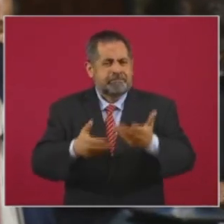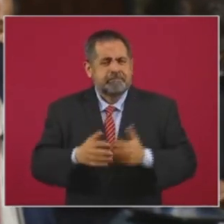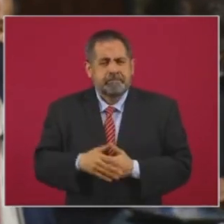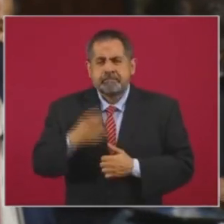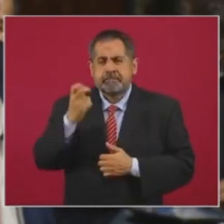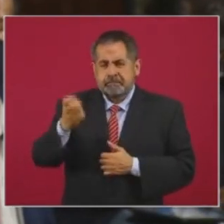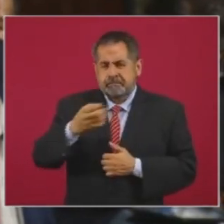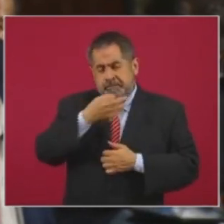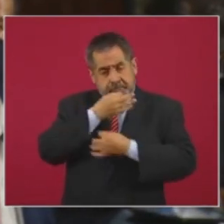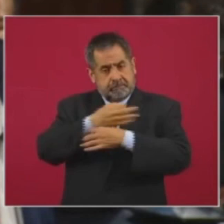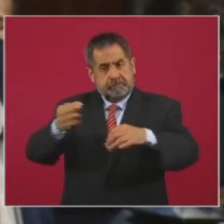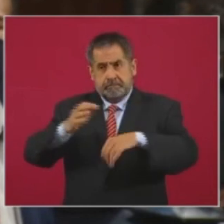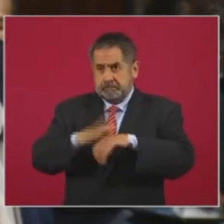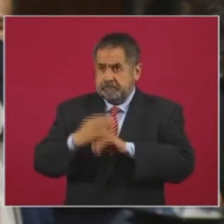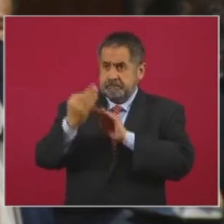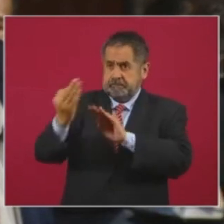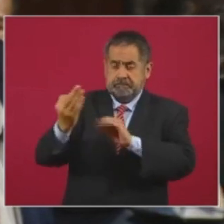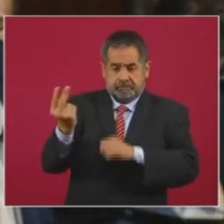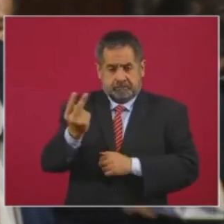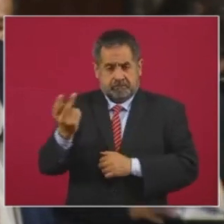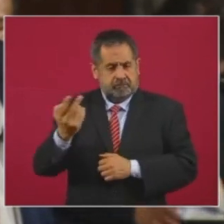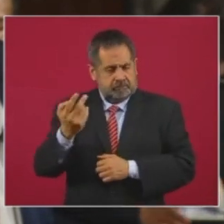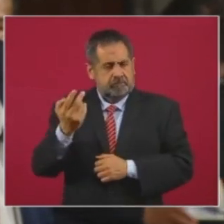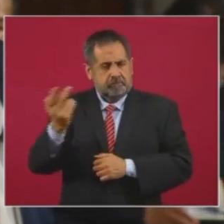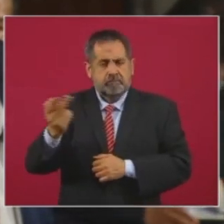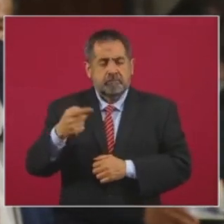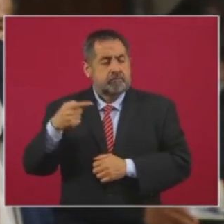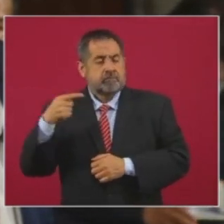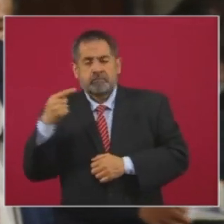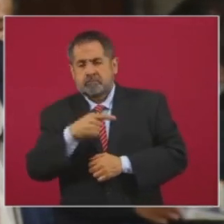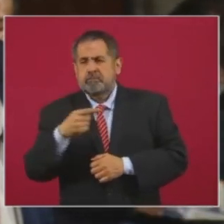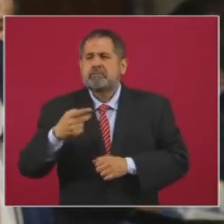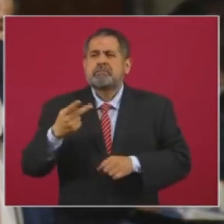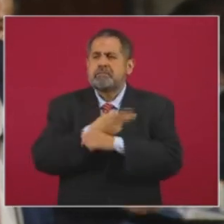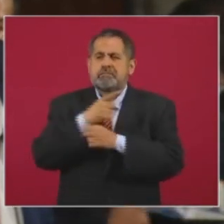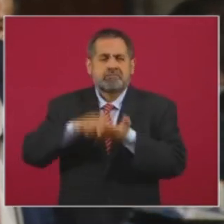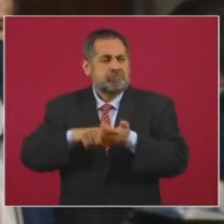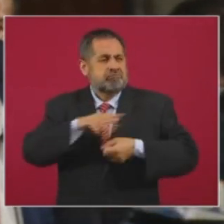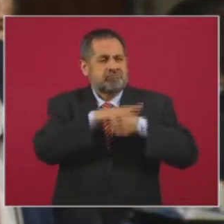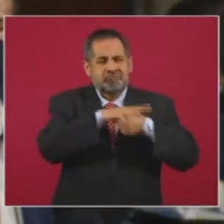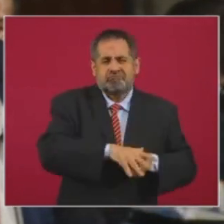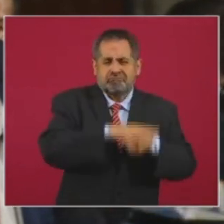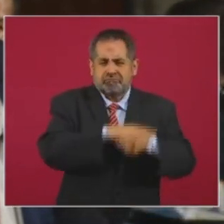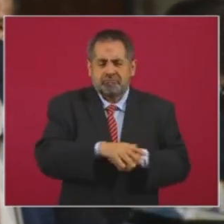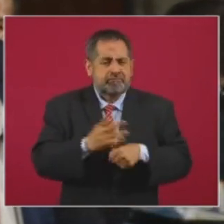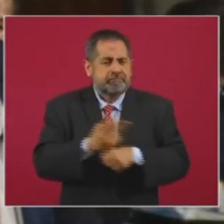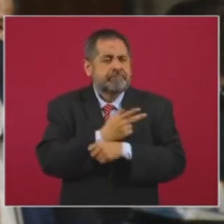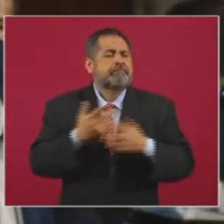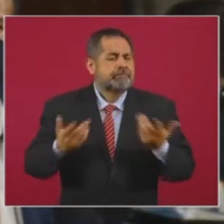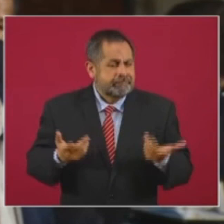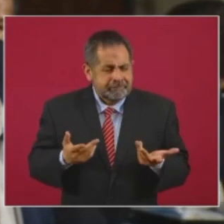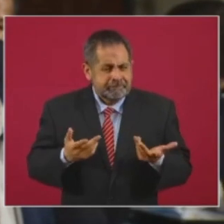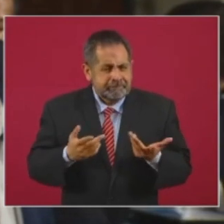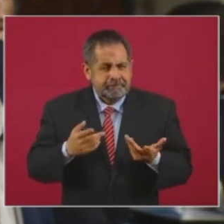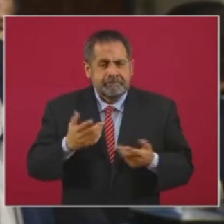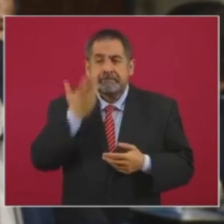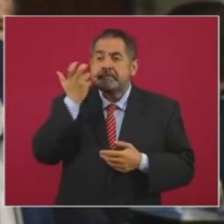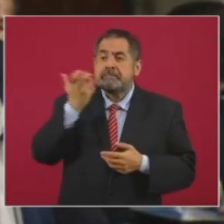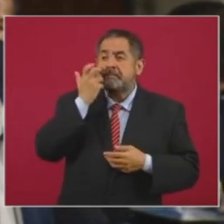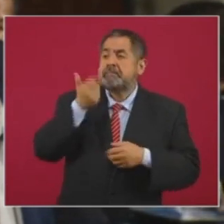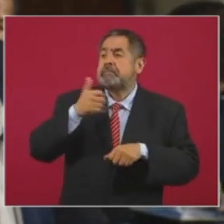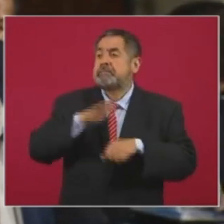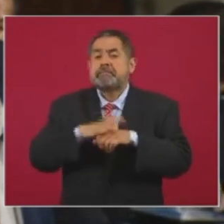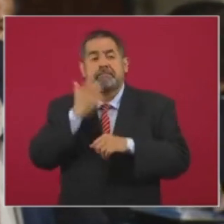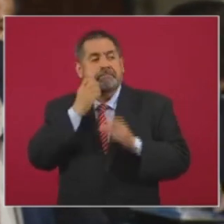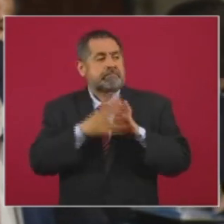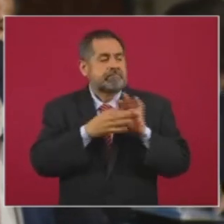Por ello denunciamos ante ustedes este acto intimidatorio represivo, esta agresión disfrazada de acto administrativo que